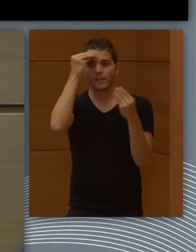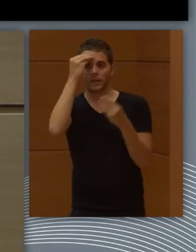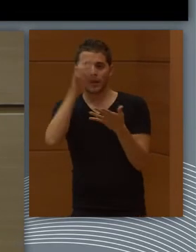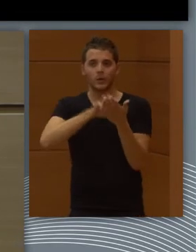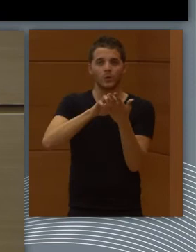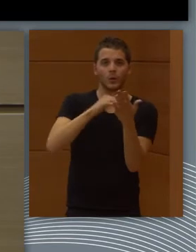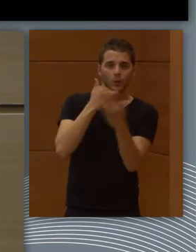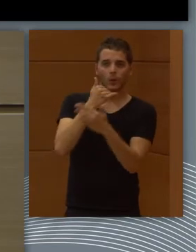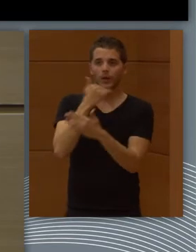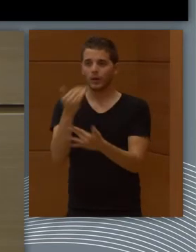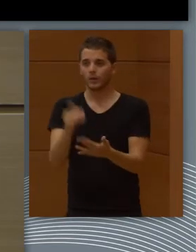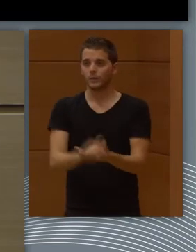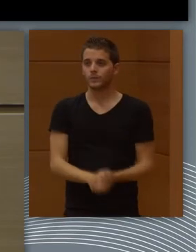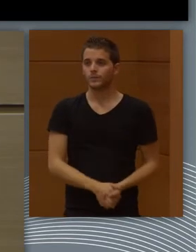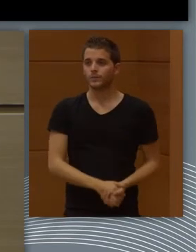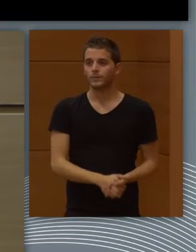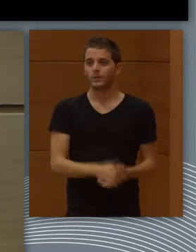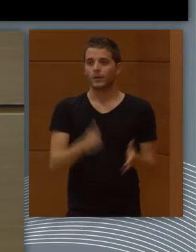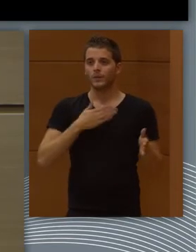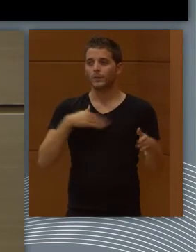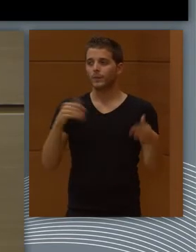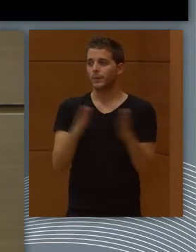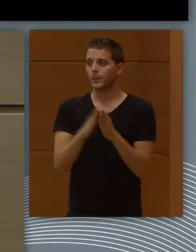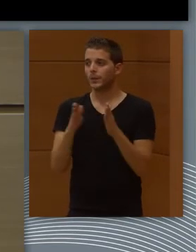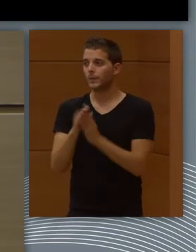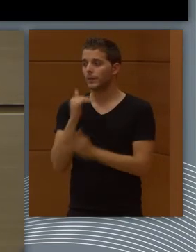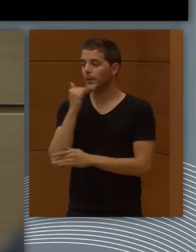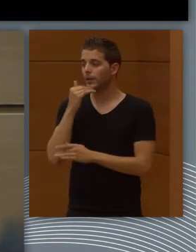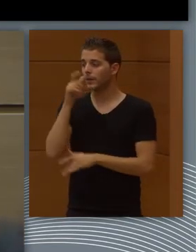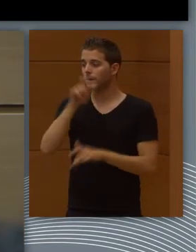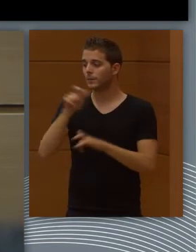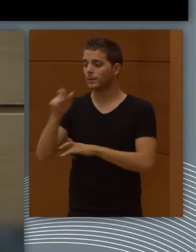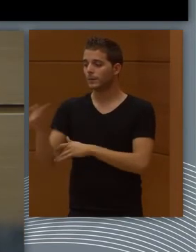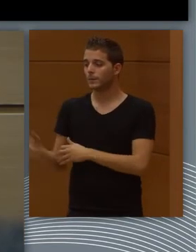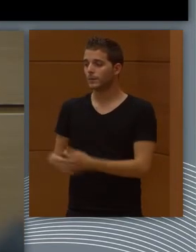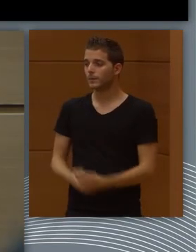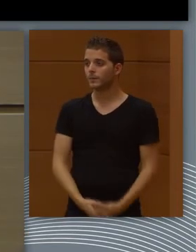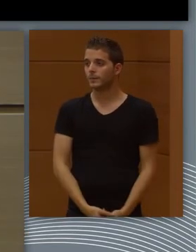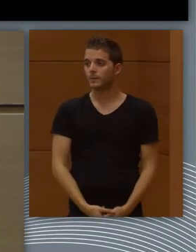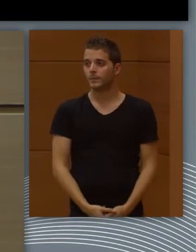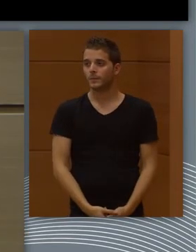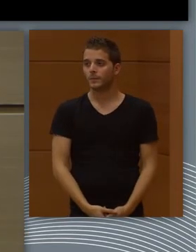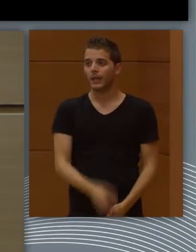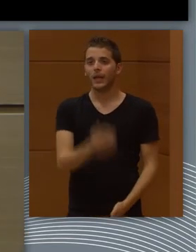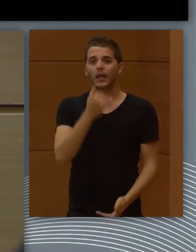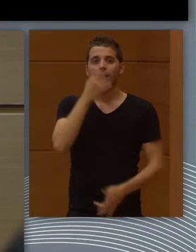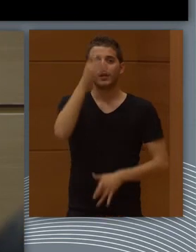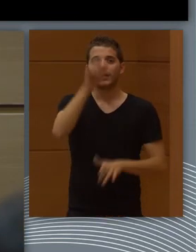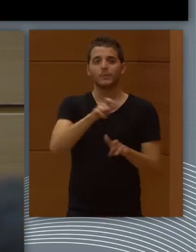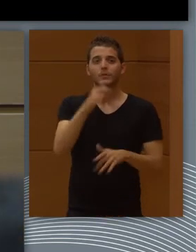consideréis. Mis compañeros, ¿alguien me describe? ¿Alguien te interesa?